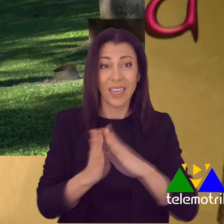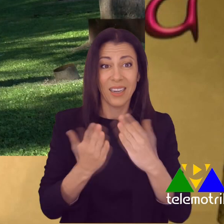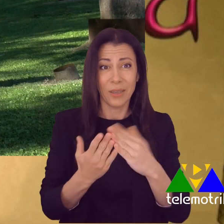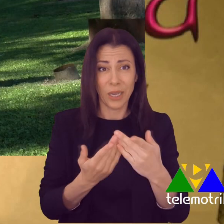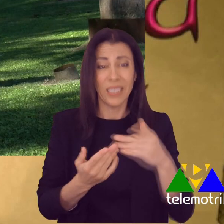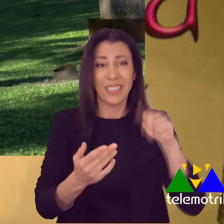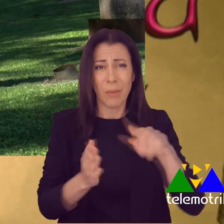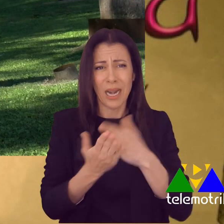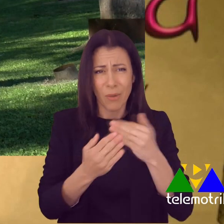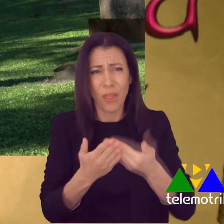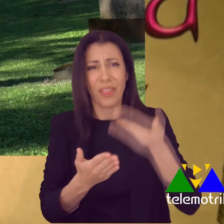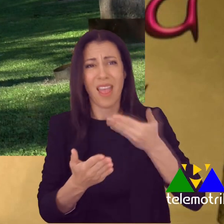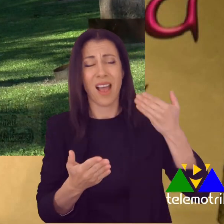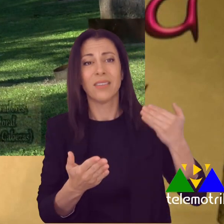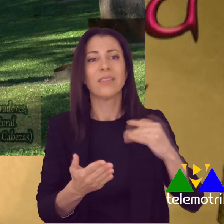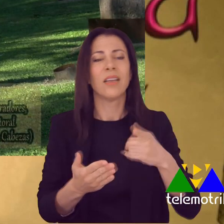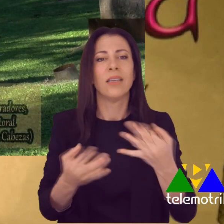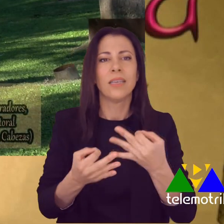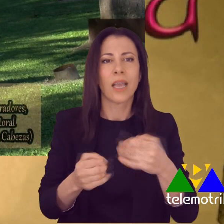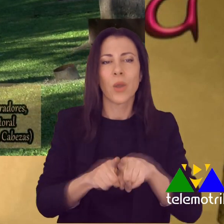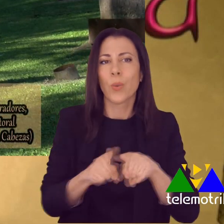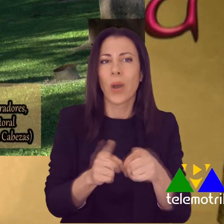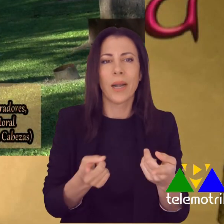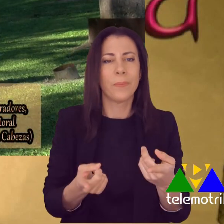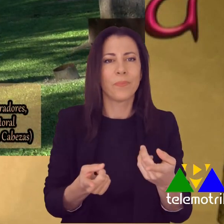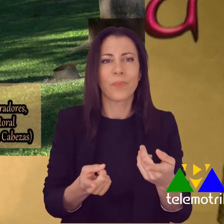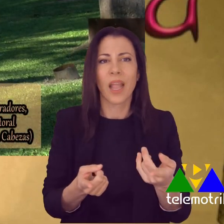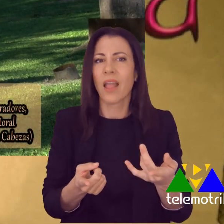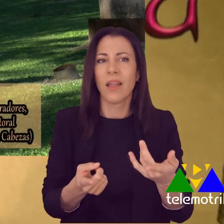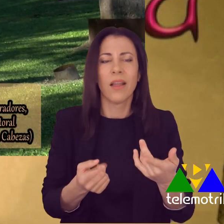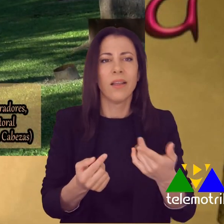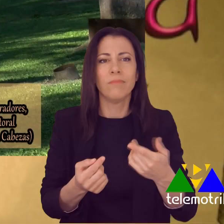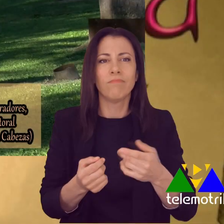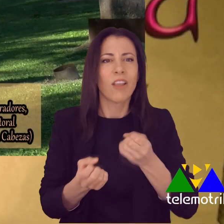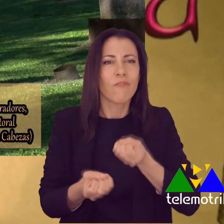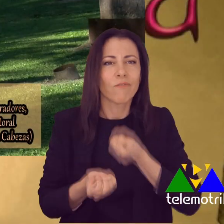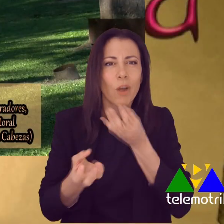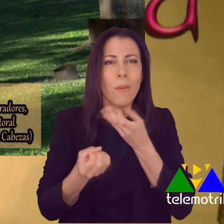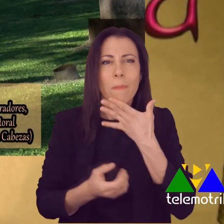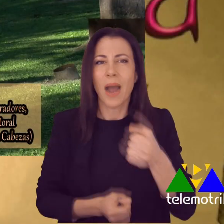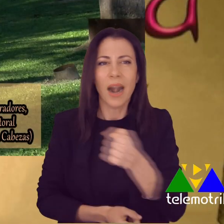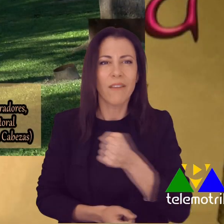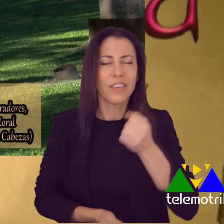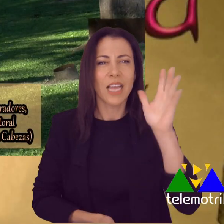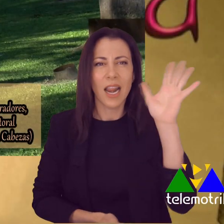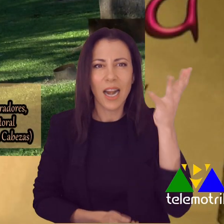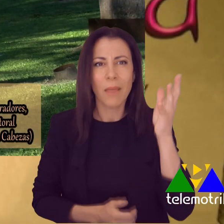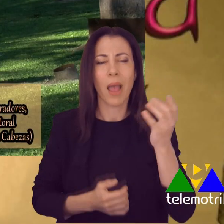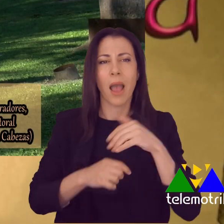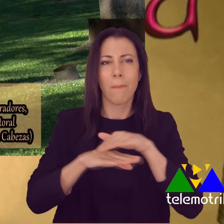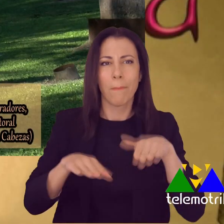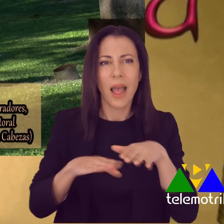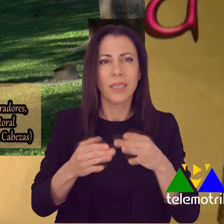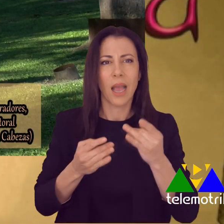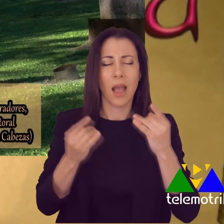libros anteriores, vendía las maravillas de nuestro clima, de nuestras playas, de nuestro paisaje, de